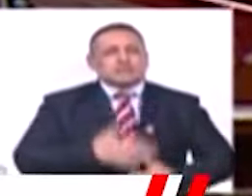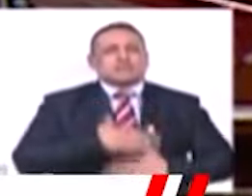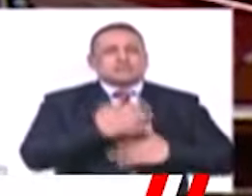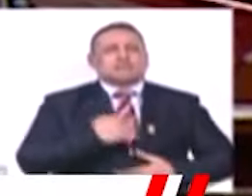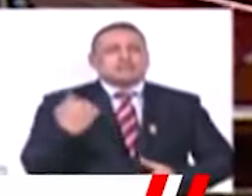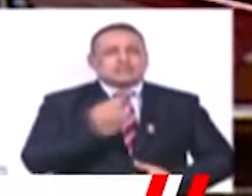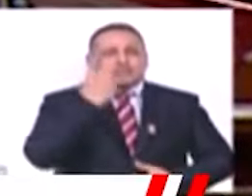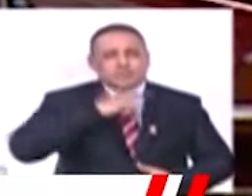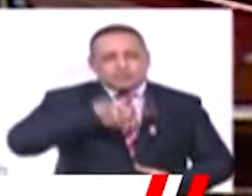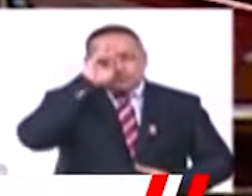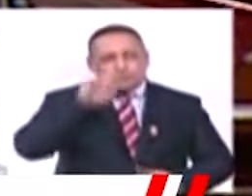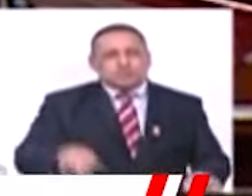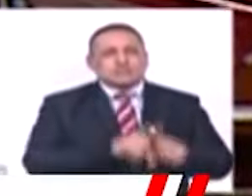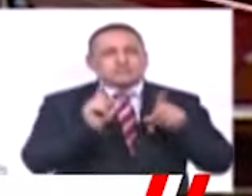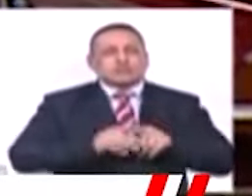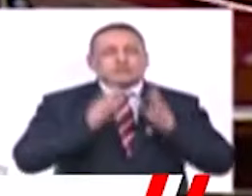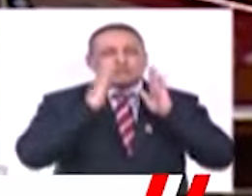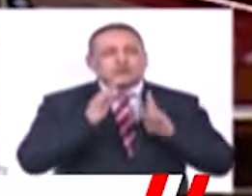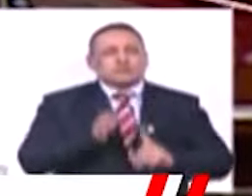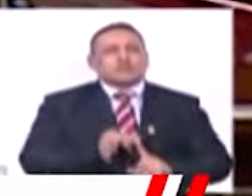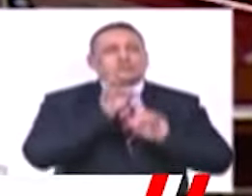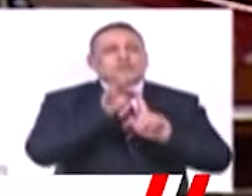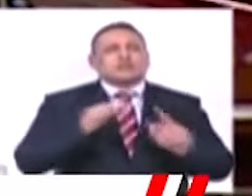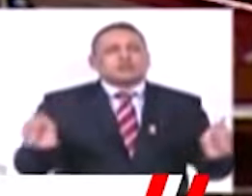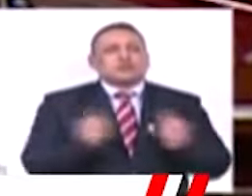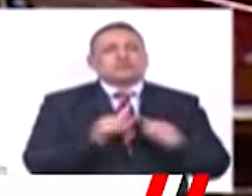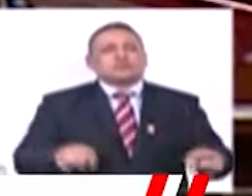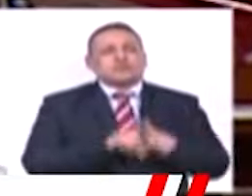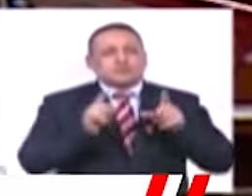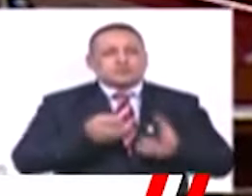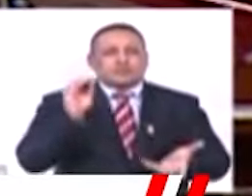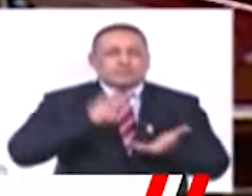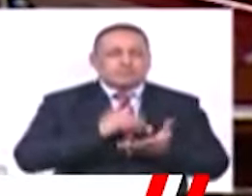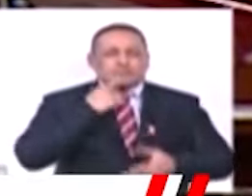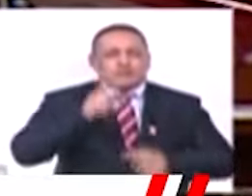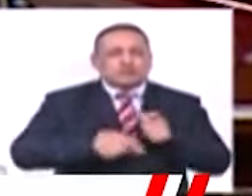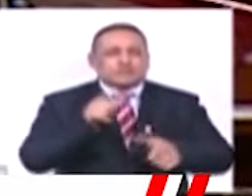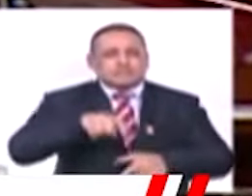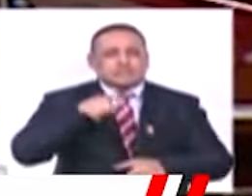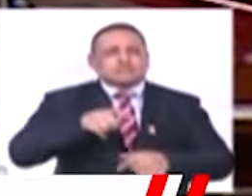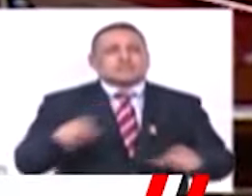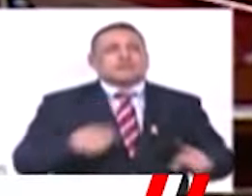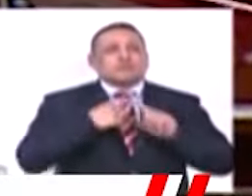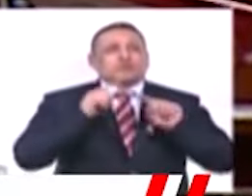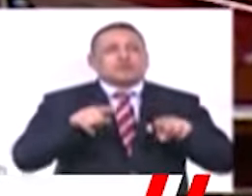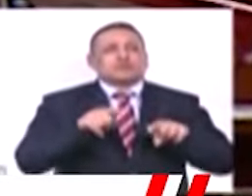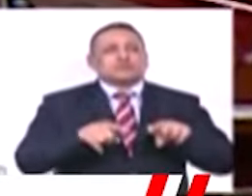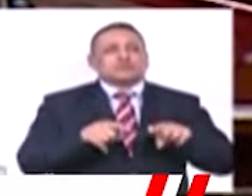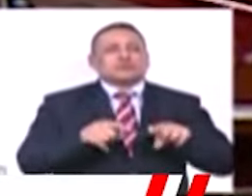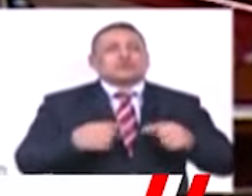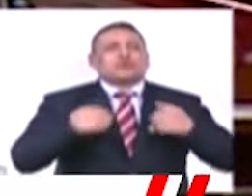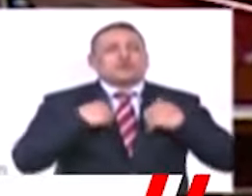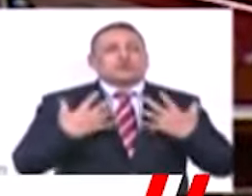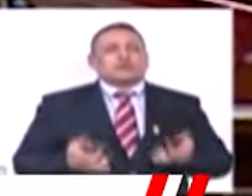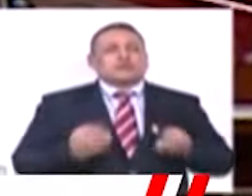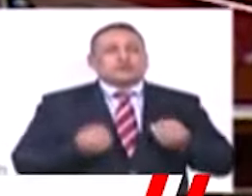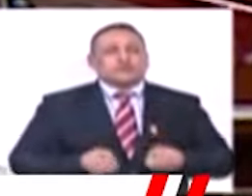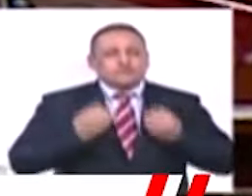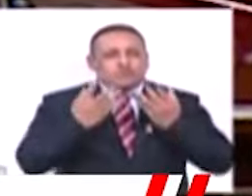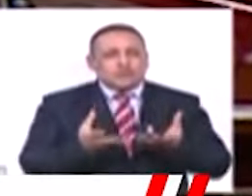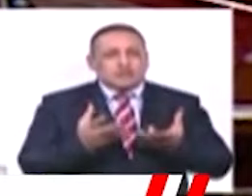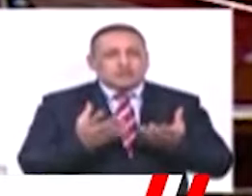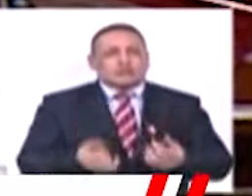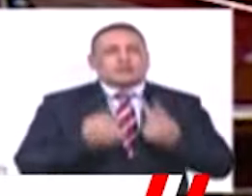intereses nacionales y la atención prioritaria de los más desfavorecidos. Por ello, hoy quiero